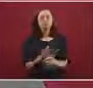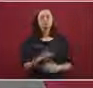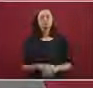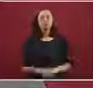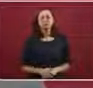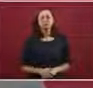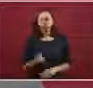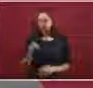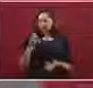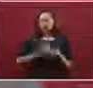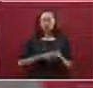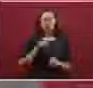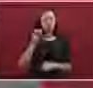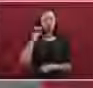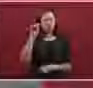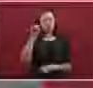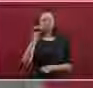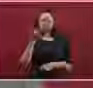democracia sindical,